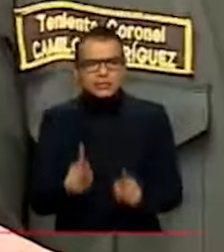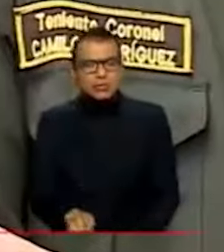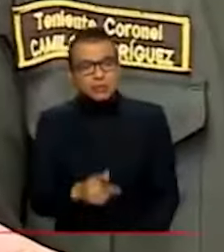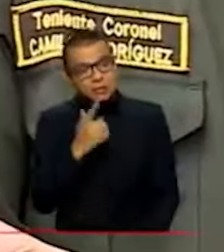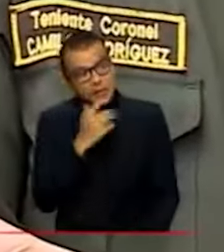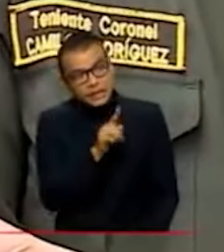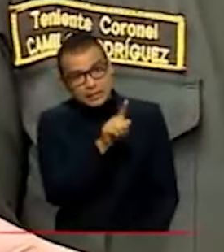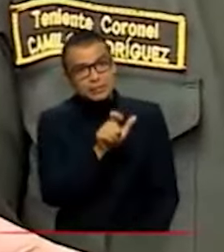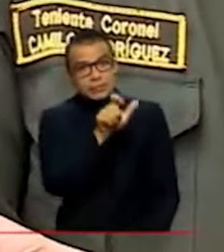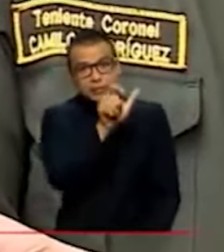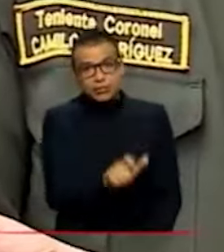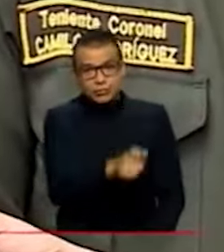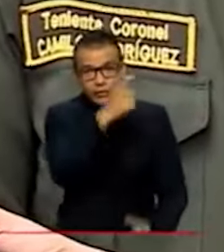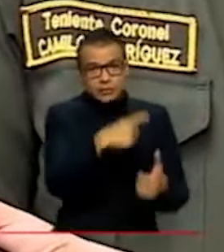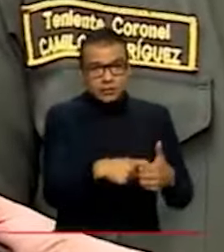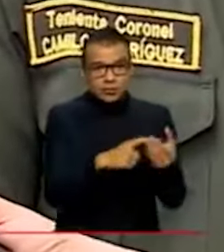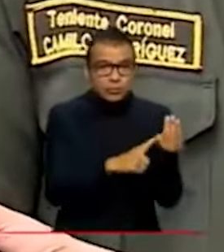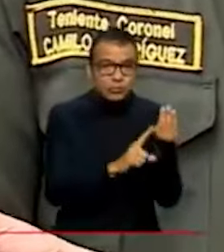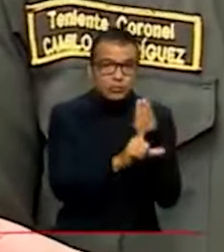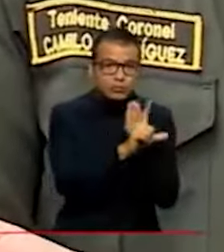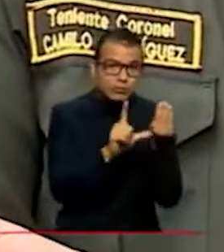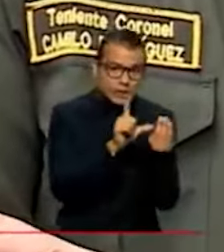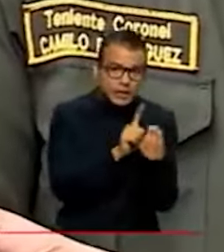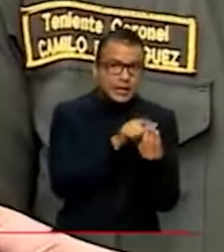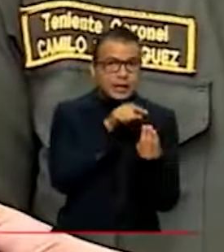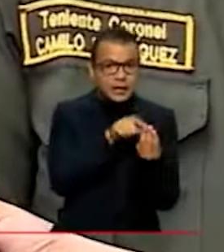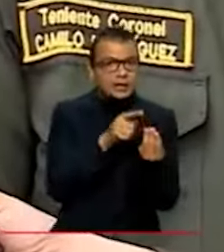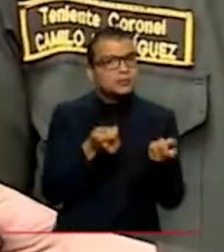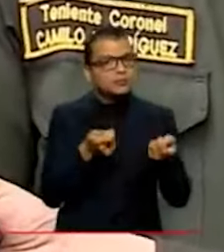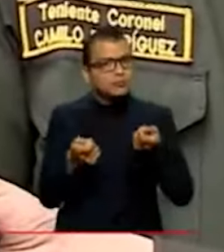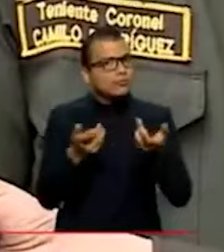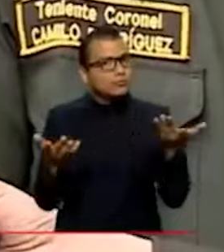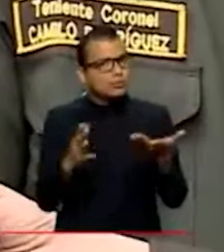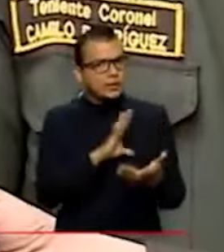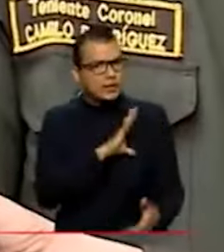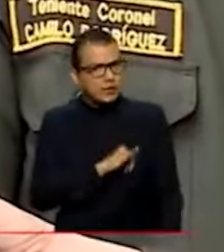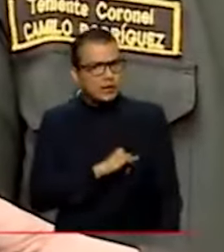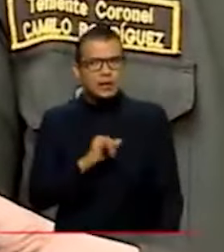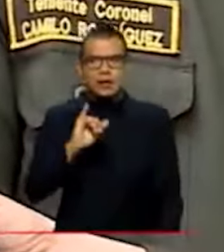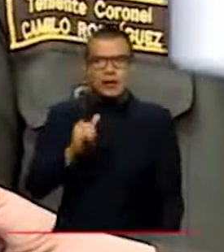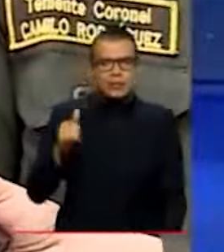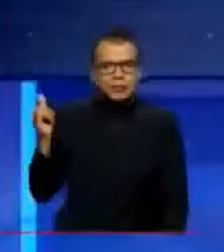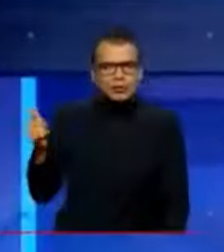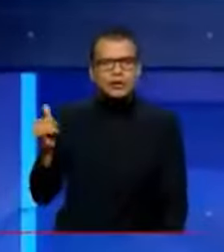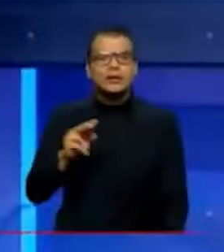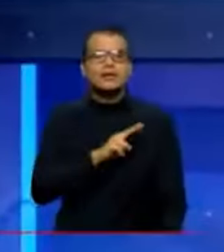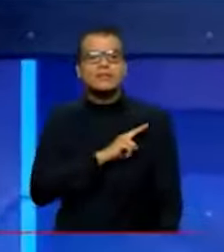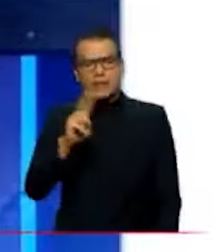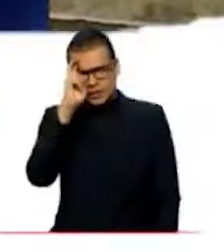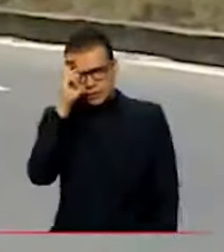la ley que operan tanto en la ciudad de Cali como en el municipio de Jamundí y el norte del Valle.